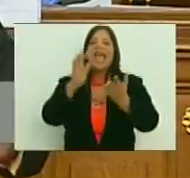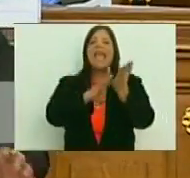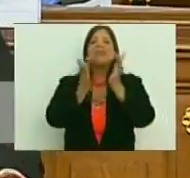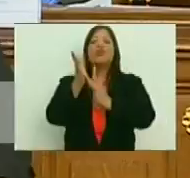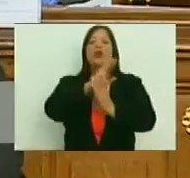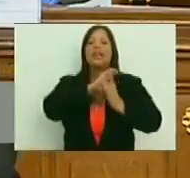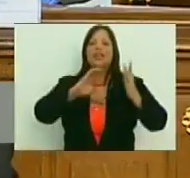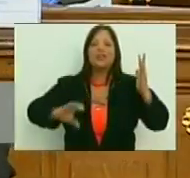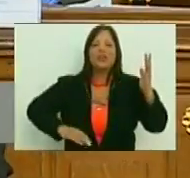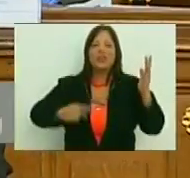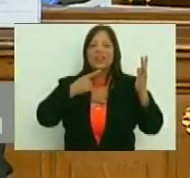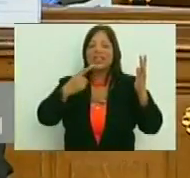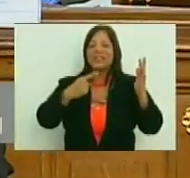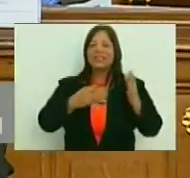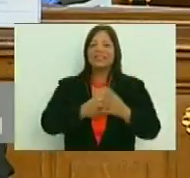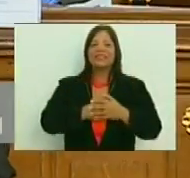diciendo: